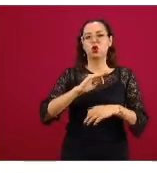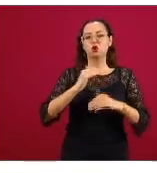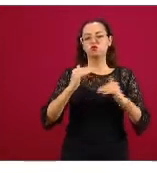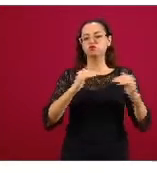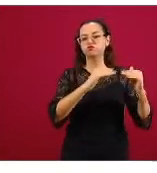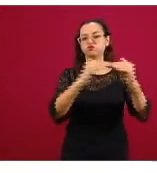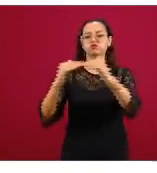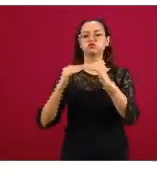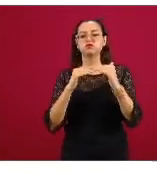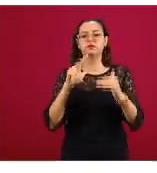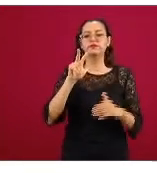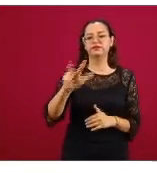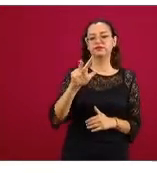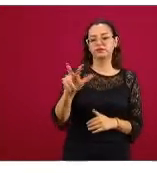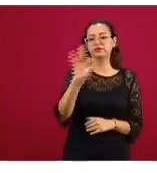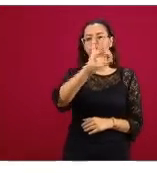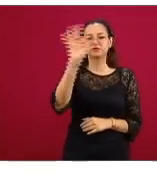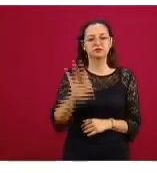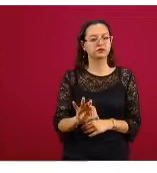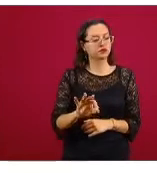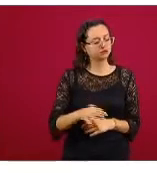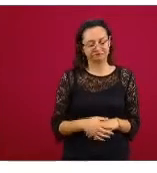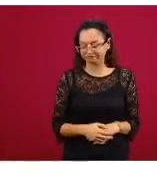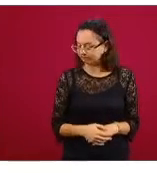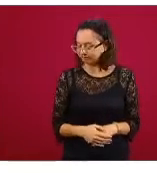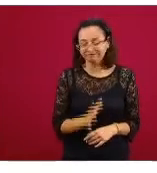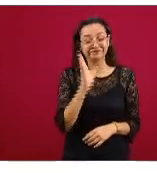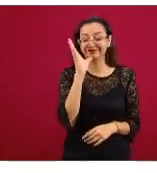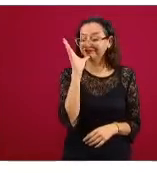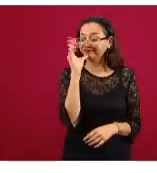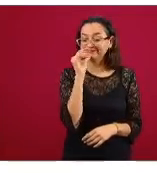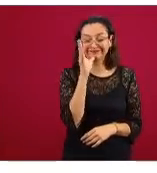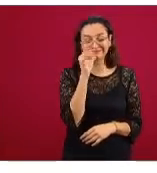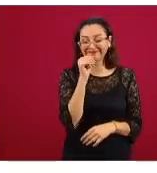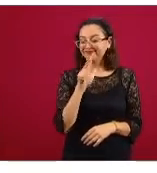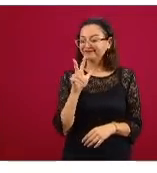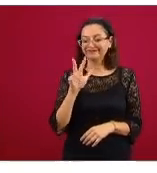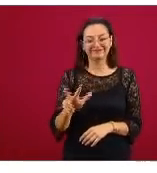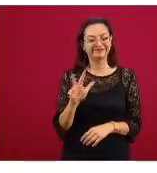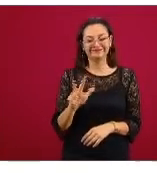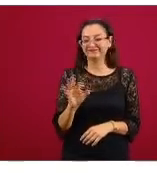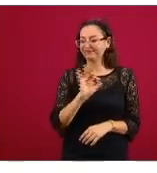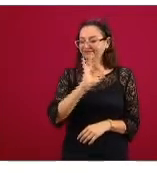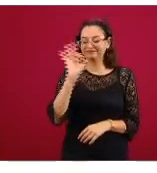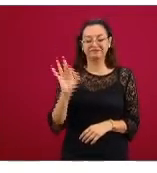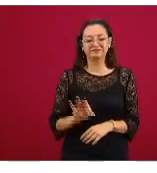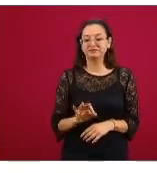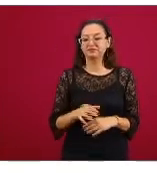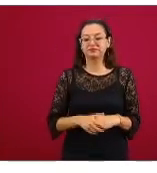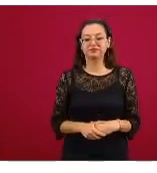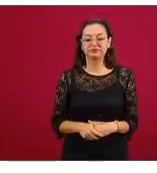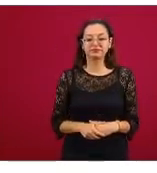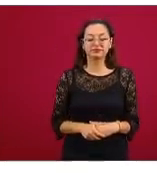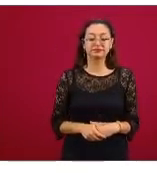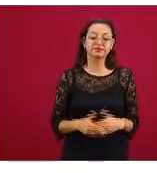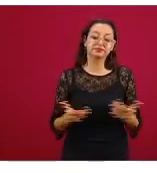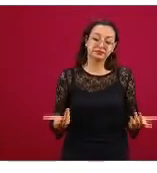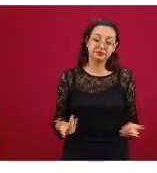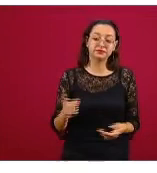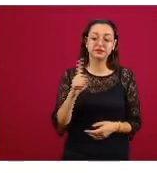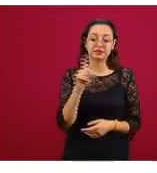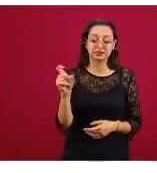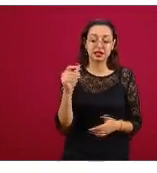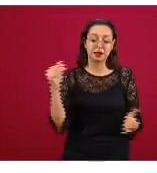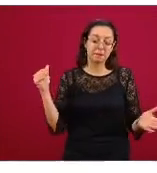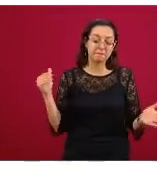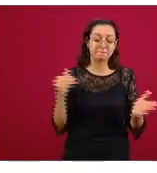en México nosotros dijimos, no podemos hacer eso, y recuperamos los 100,000 barriles